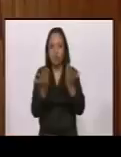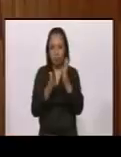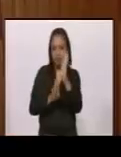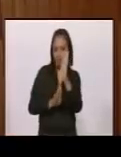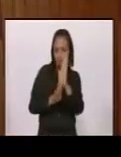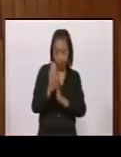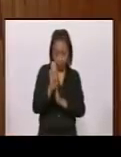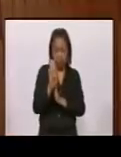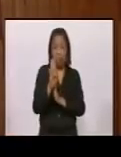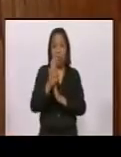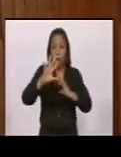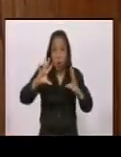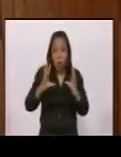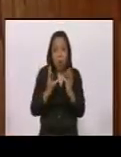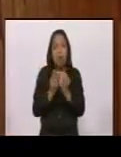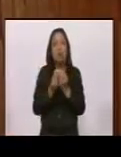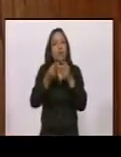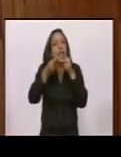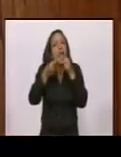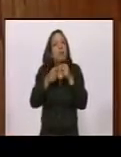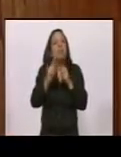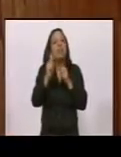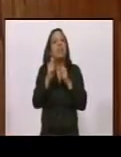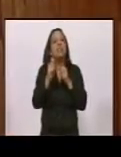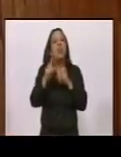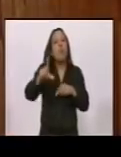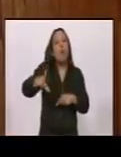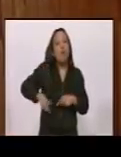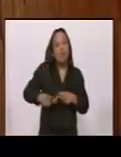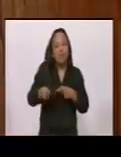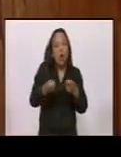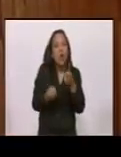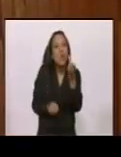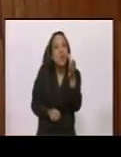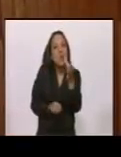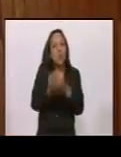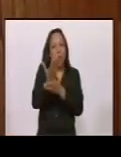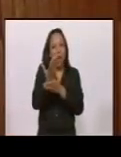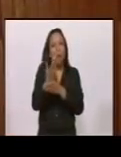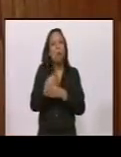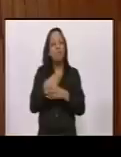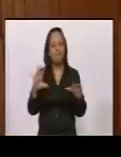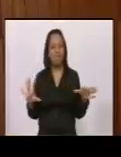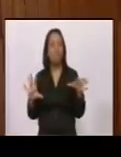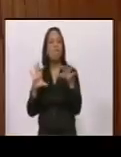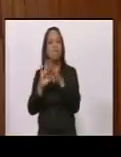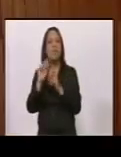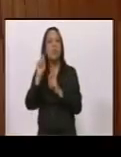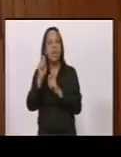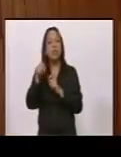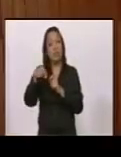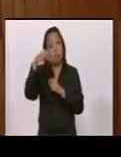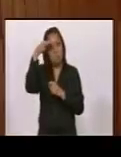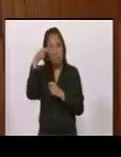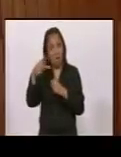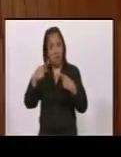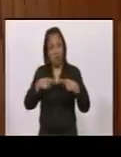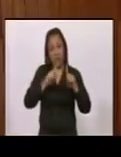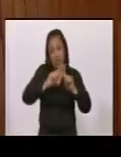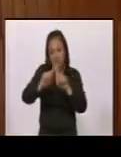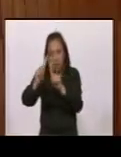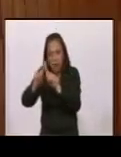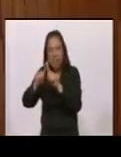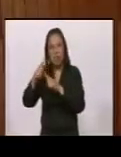a iniciar una nueva forma de gobernar, acorde a las exigencias del México plural,